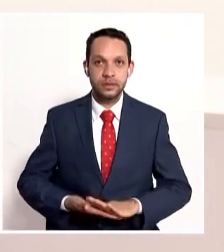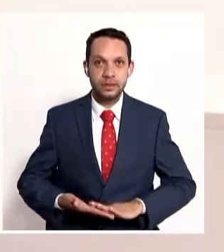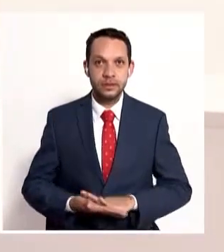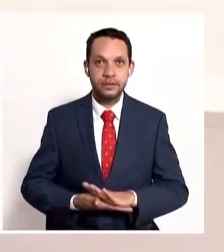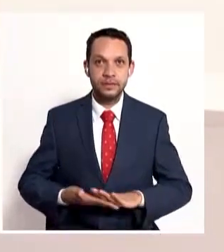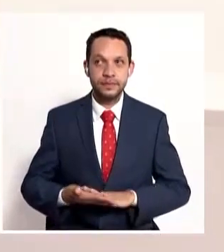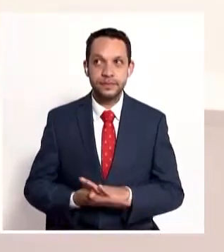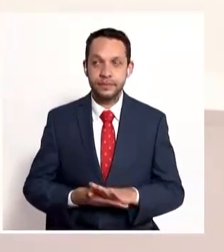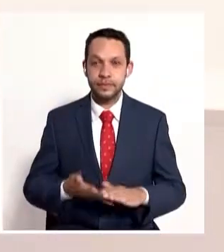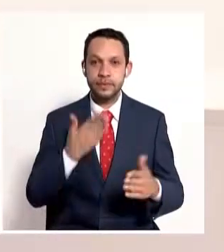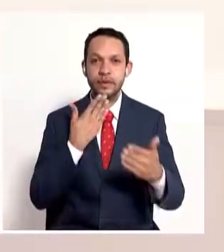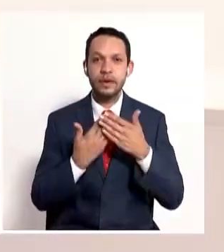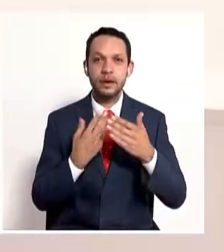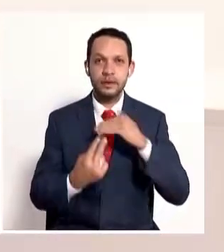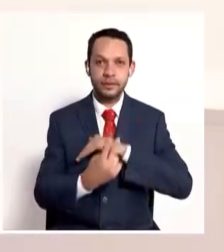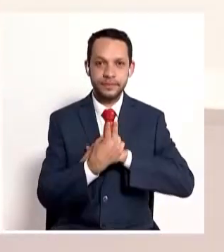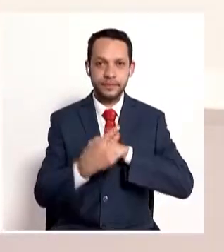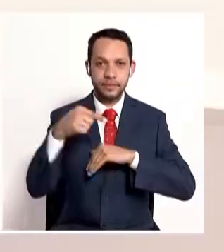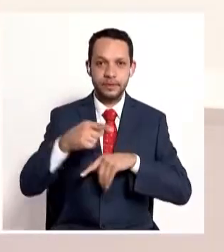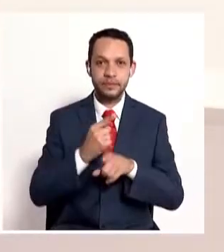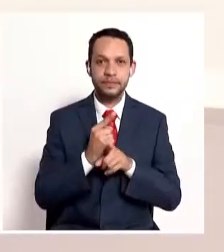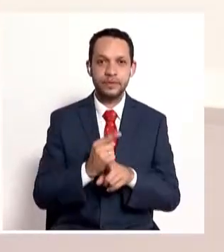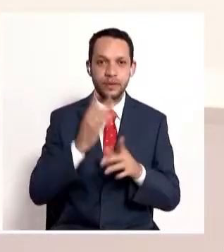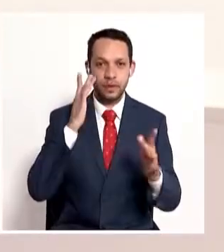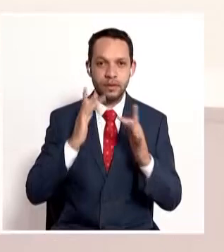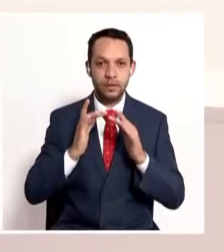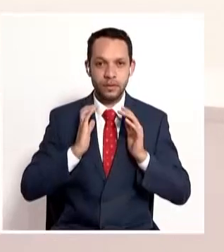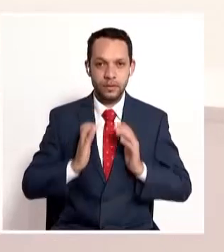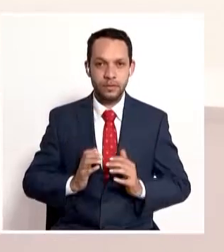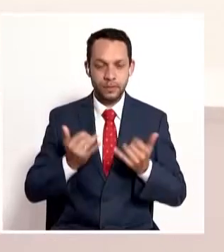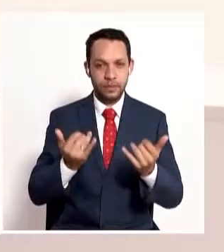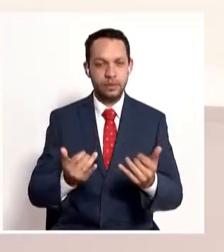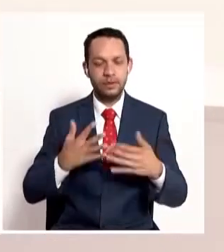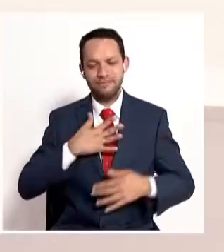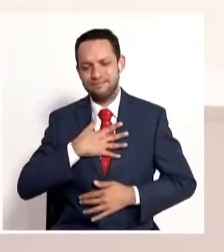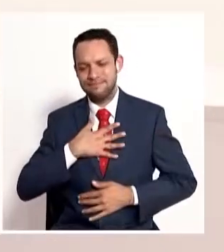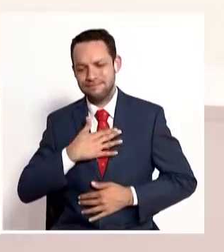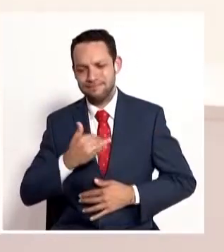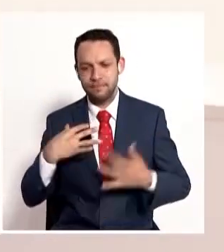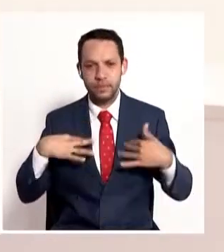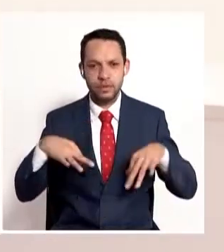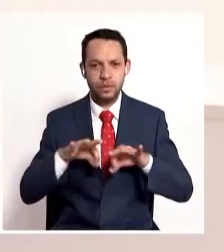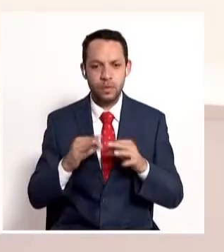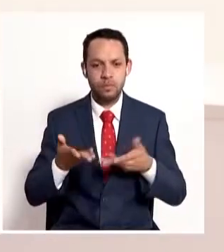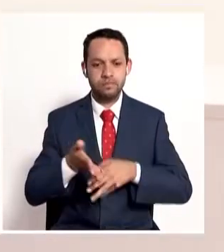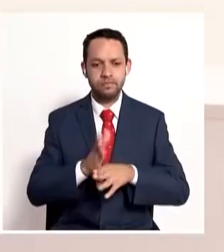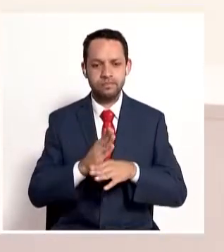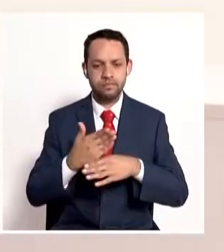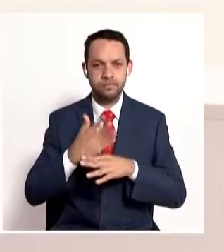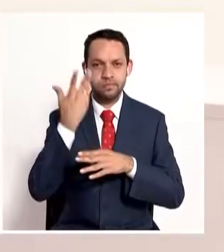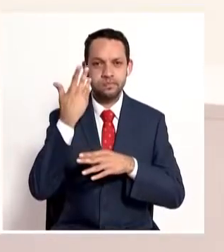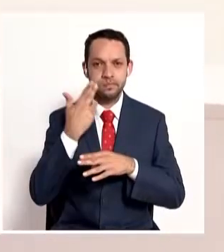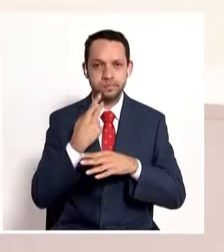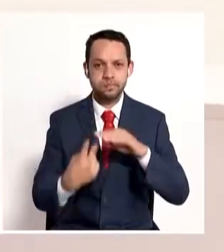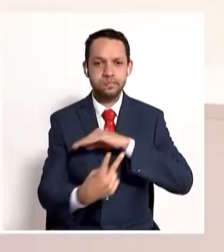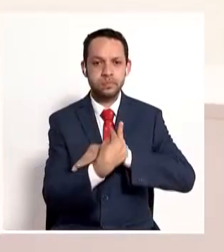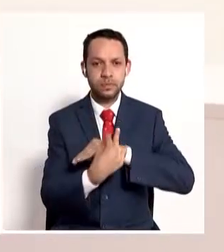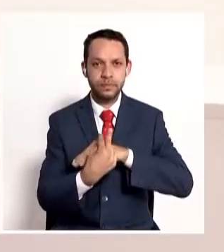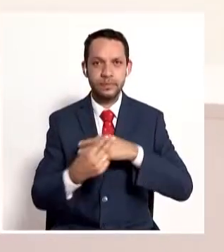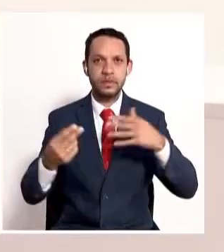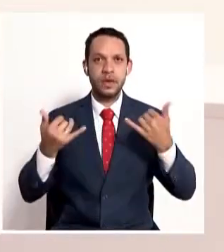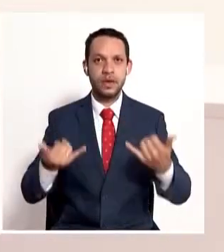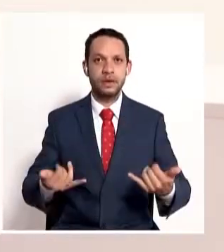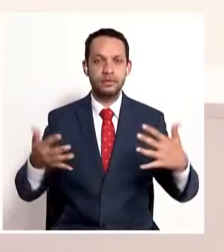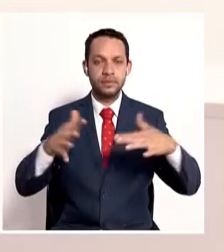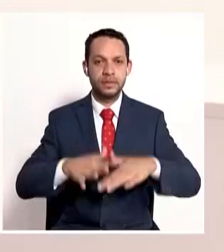muchas gracias por estar nuevamente con nosotros una nueva edición de conexión vital para mis motivos de mucha alegría compartir todos los días con ustedes estos espacios